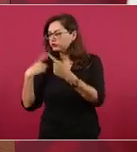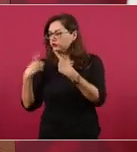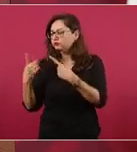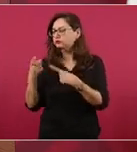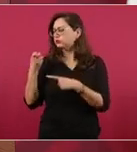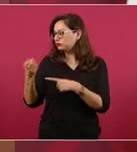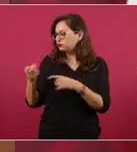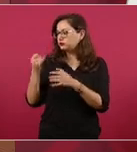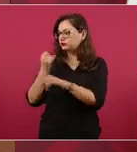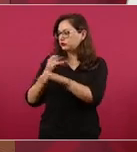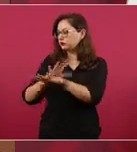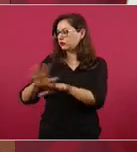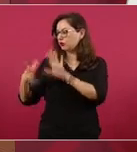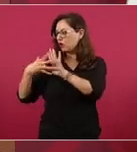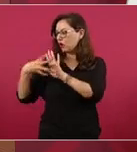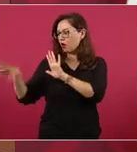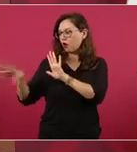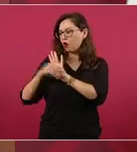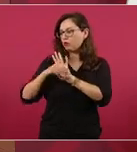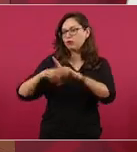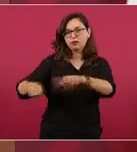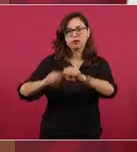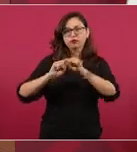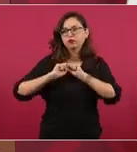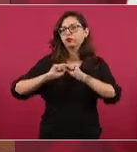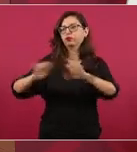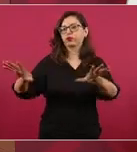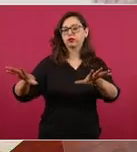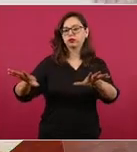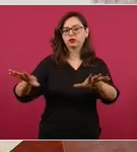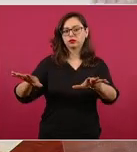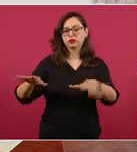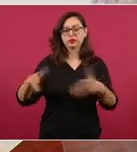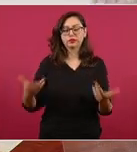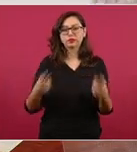toda la información, porque consideraron que era un aporte